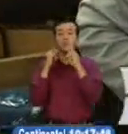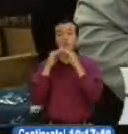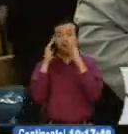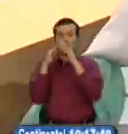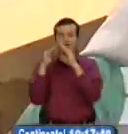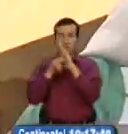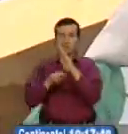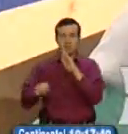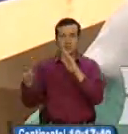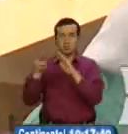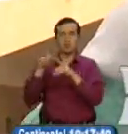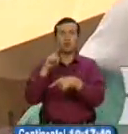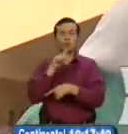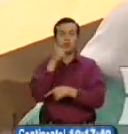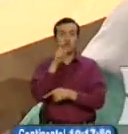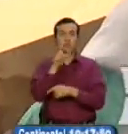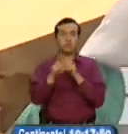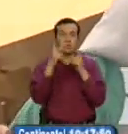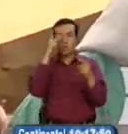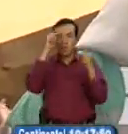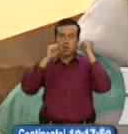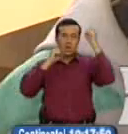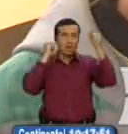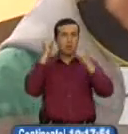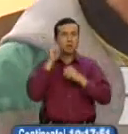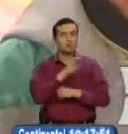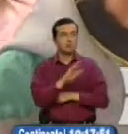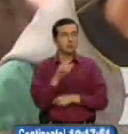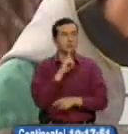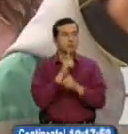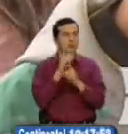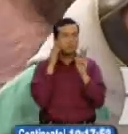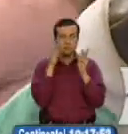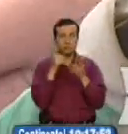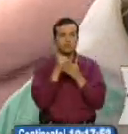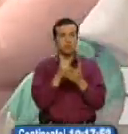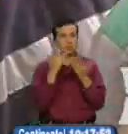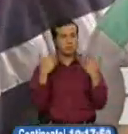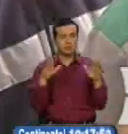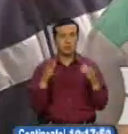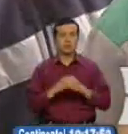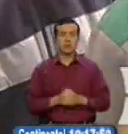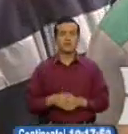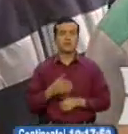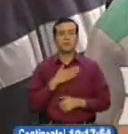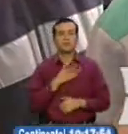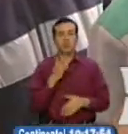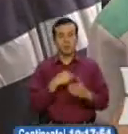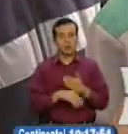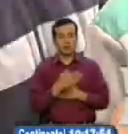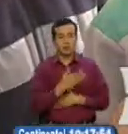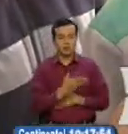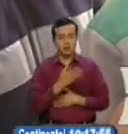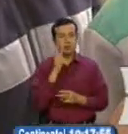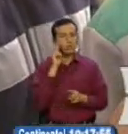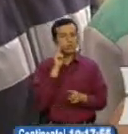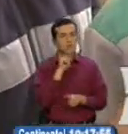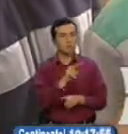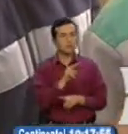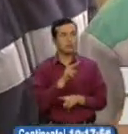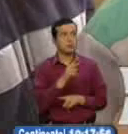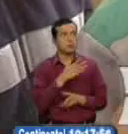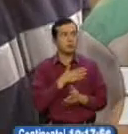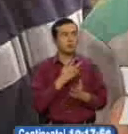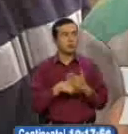Otras más reaccionaron con pánico, pero en todos los casos fueron atendidas, sostuvo. Mi hijito, le veo que está